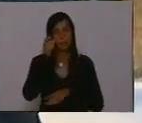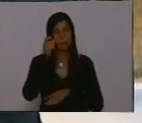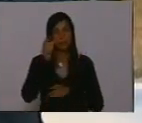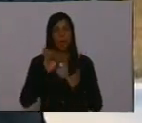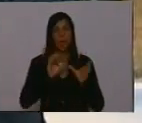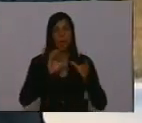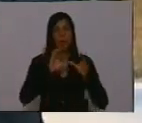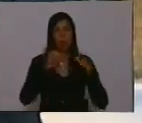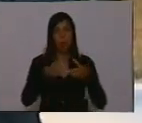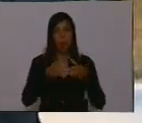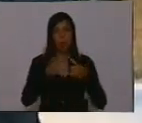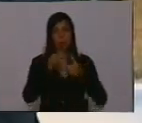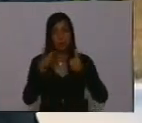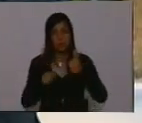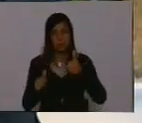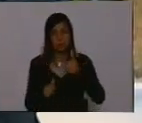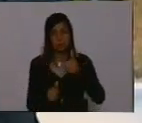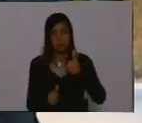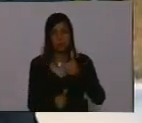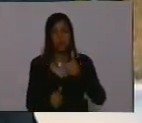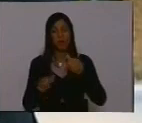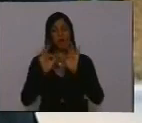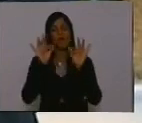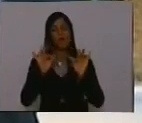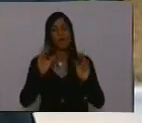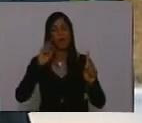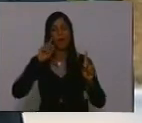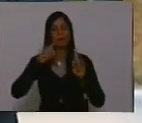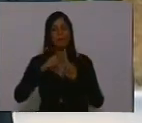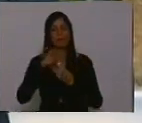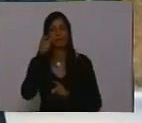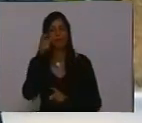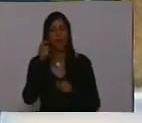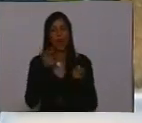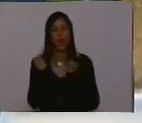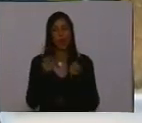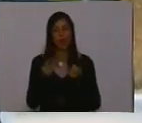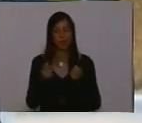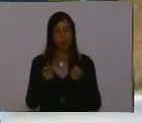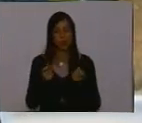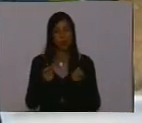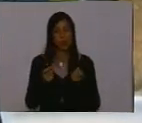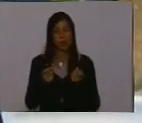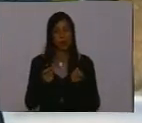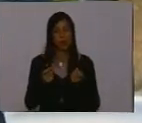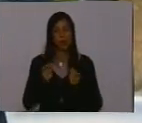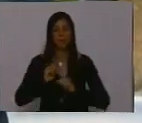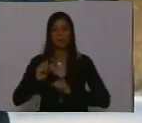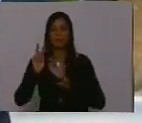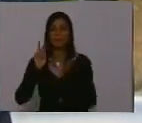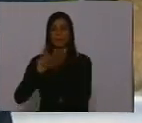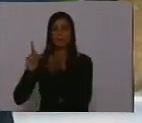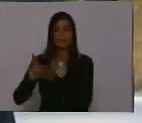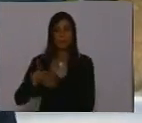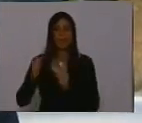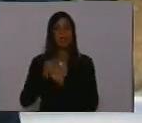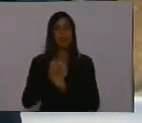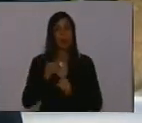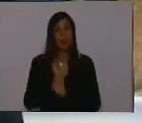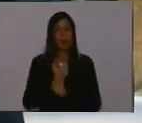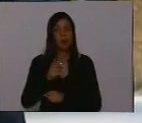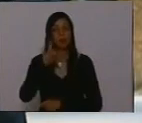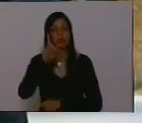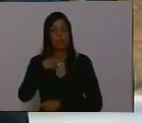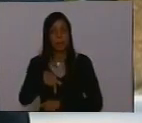comiciales como la única forma de control de nuestra actuación.